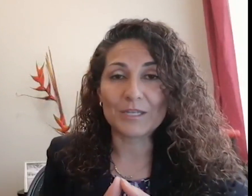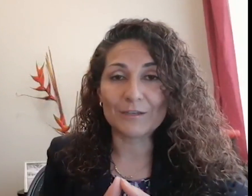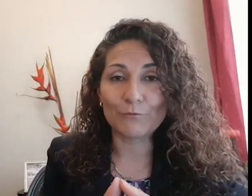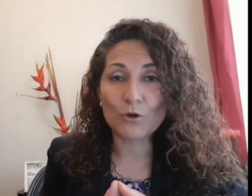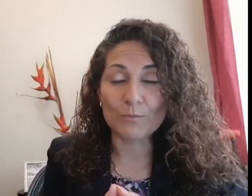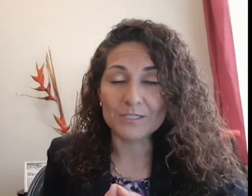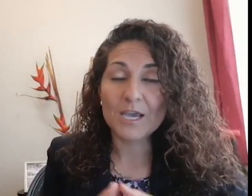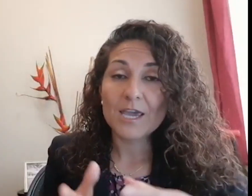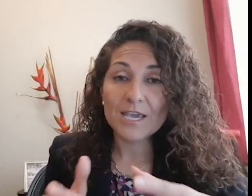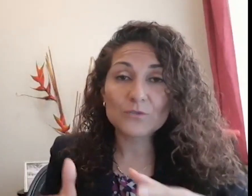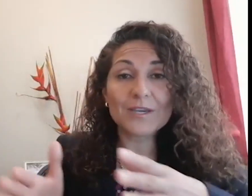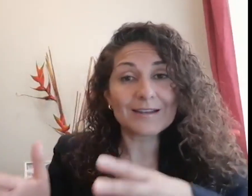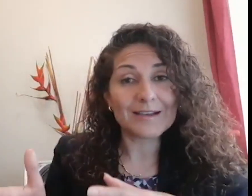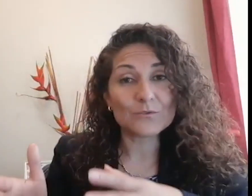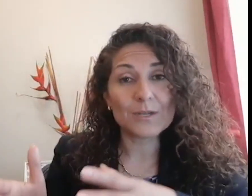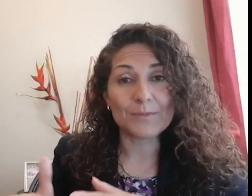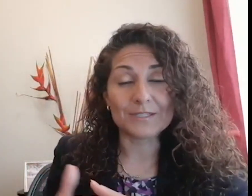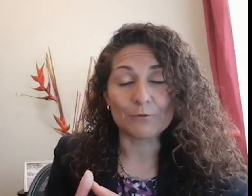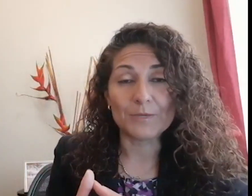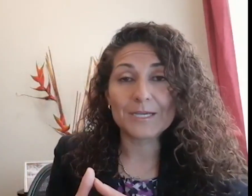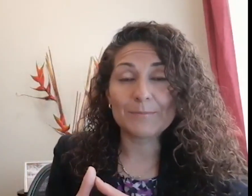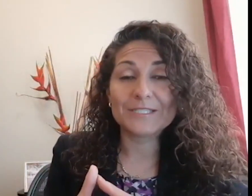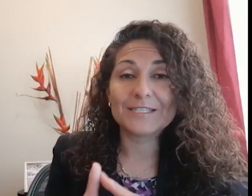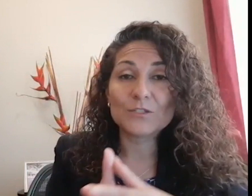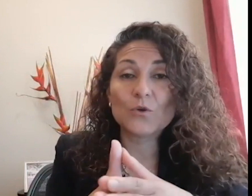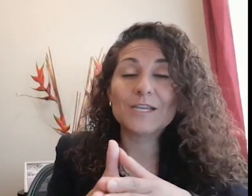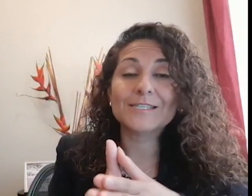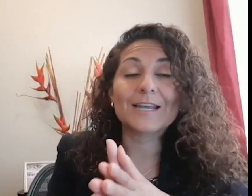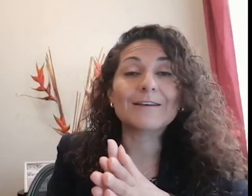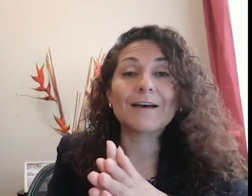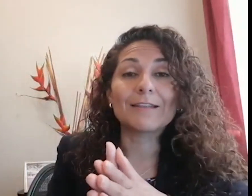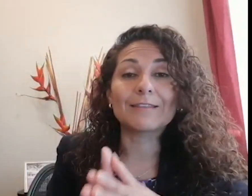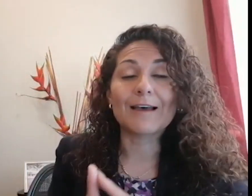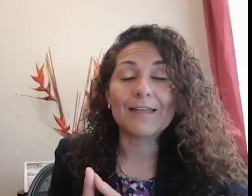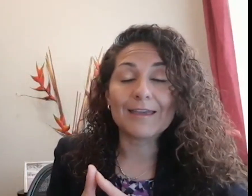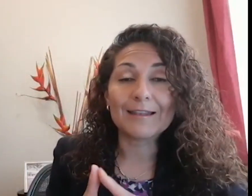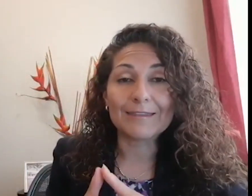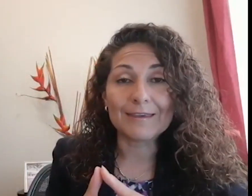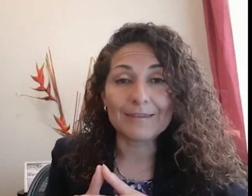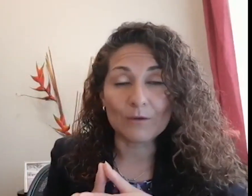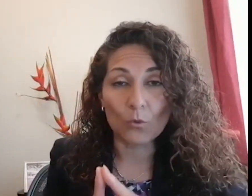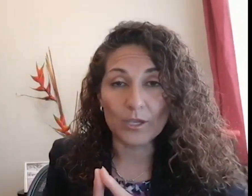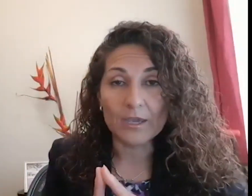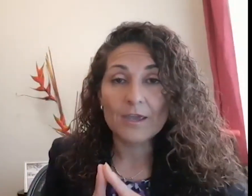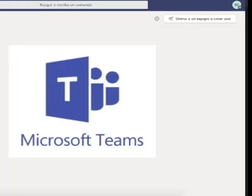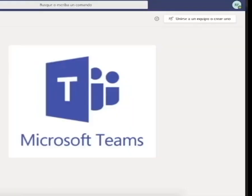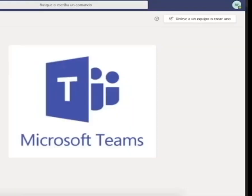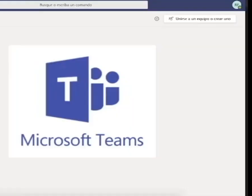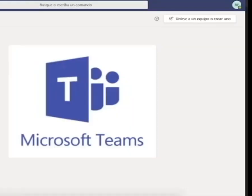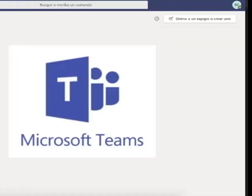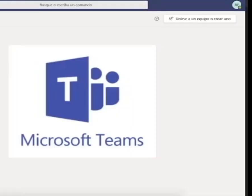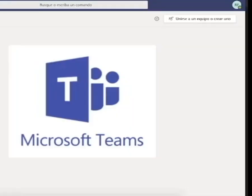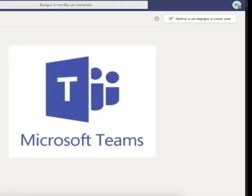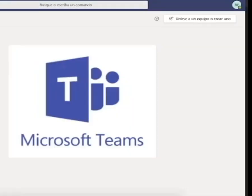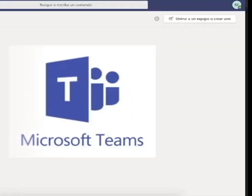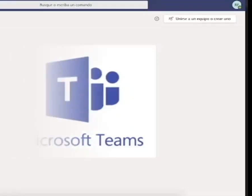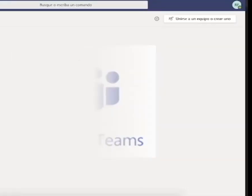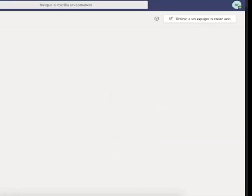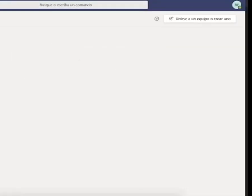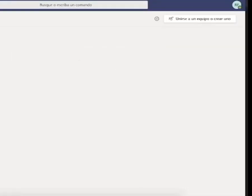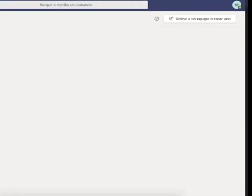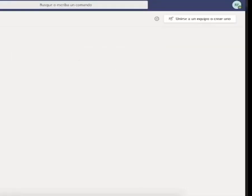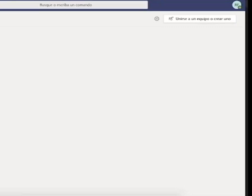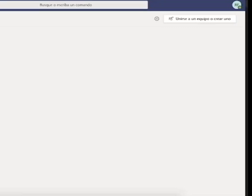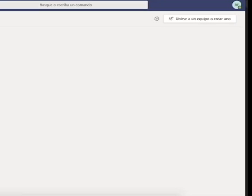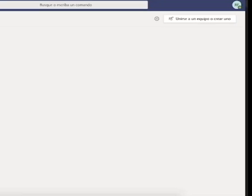diferentes plataformas. Esto en el caso de la plataforma de capacitación que estará habilitada el día de hoy. La otra plataforma, que